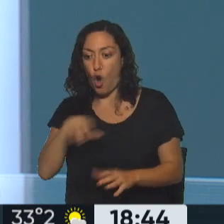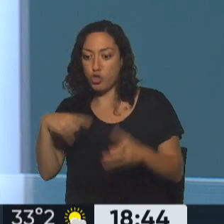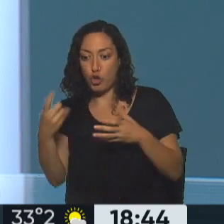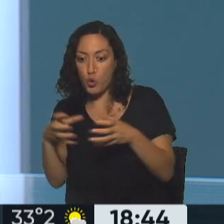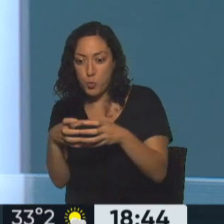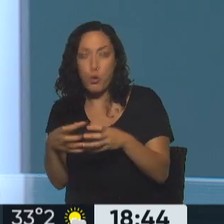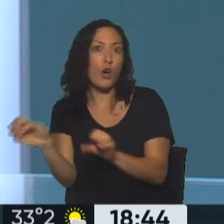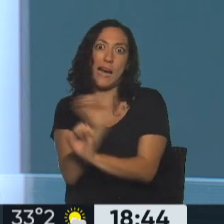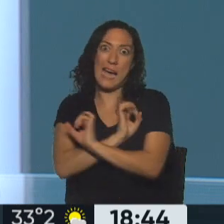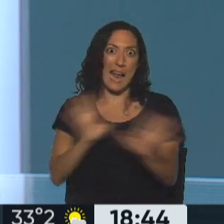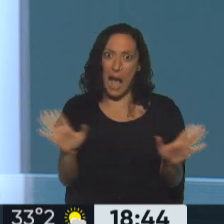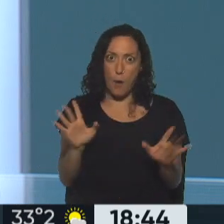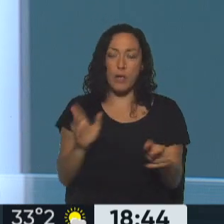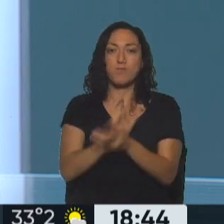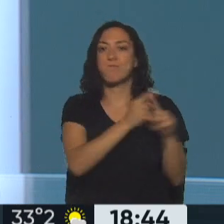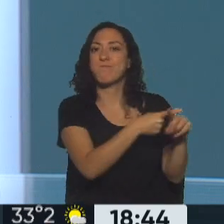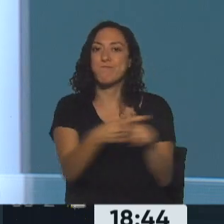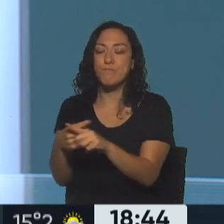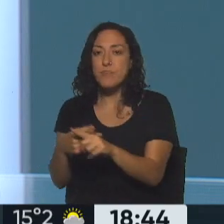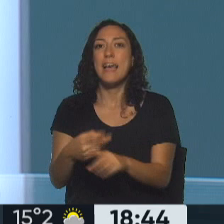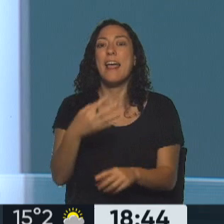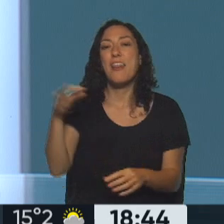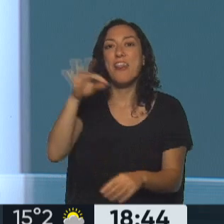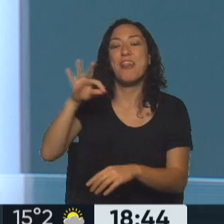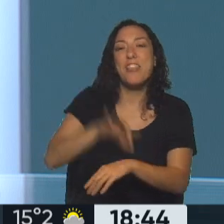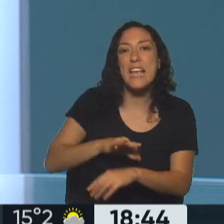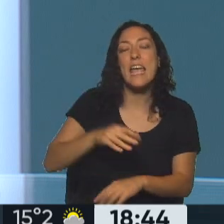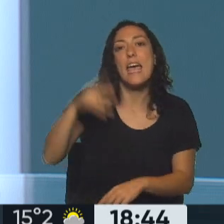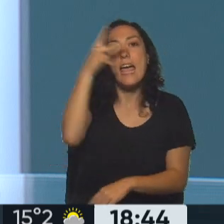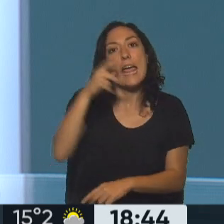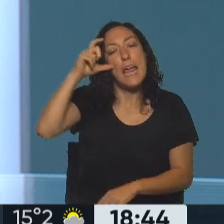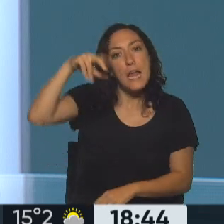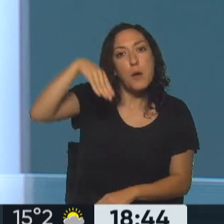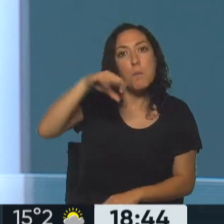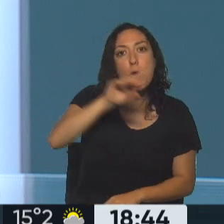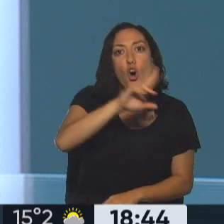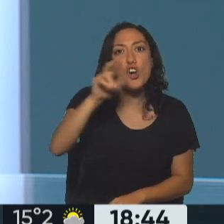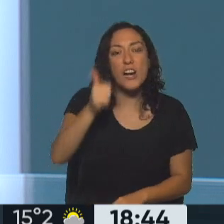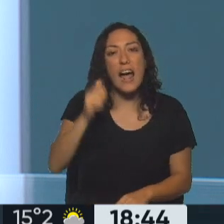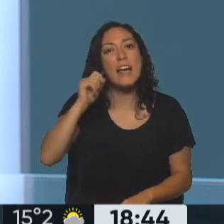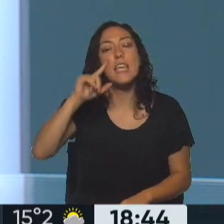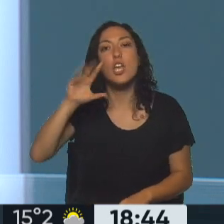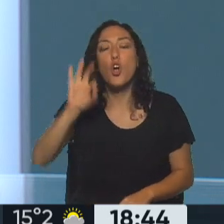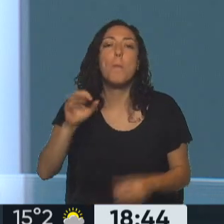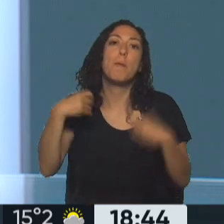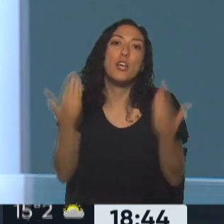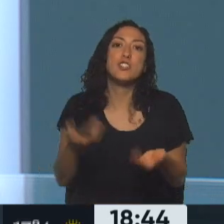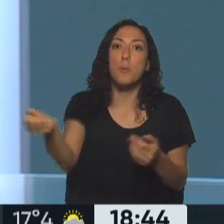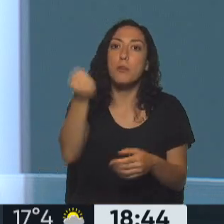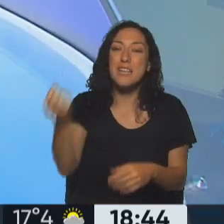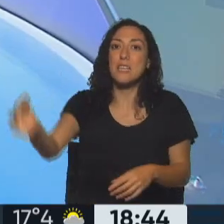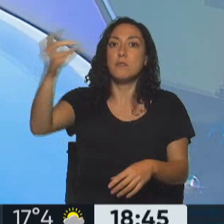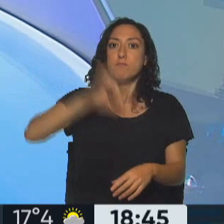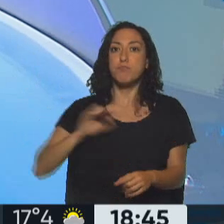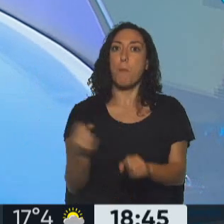grave que conduzca el dengue hemorrágico por eso es importante prevenir la primera infección y cómo se hace